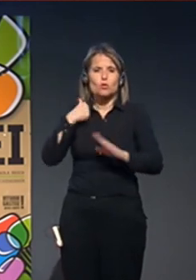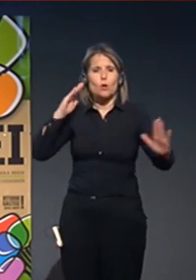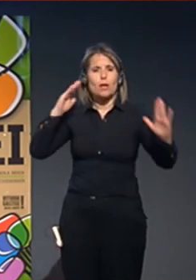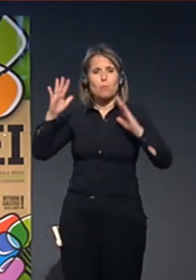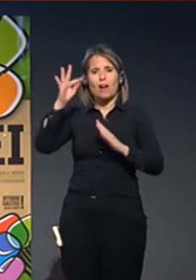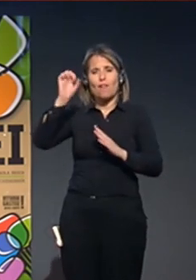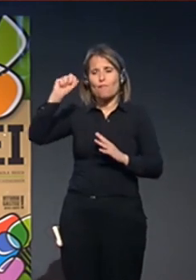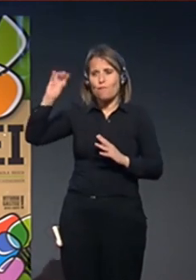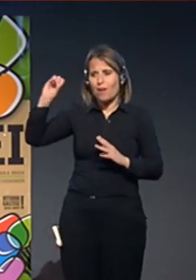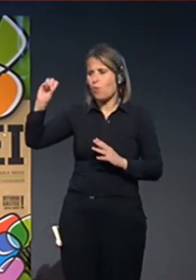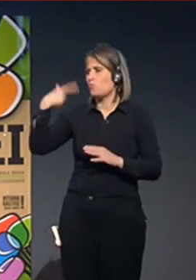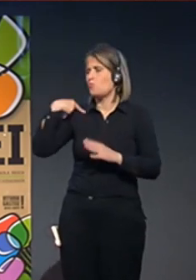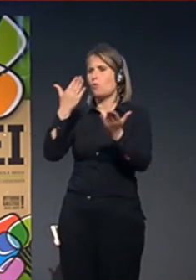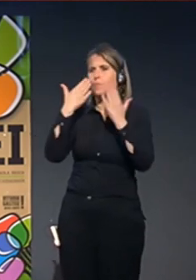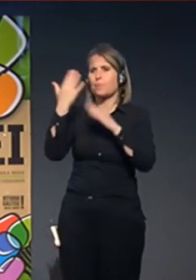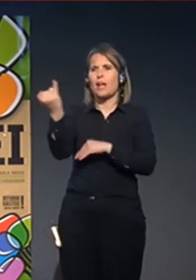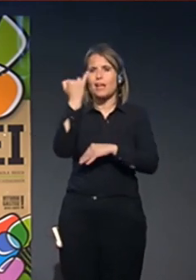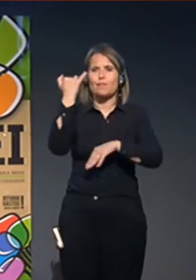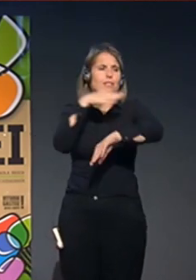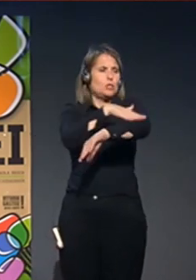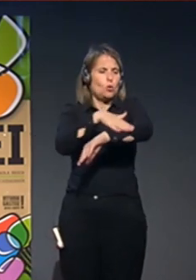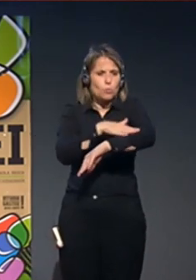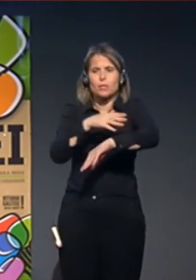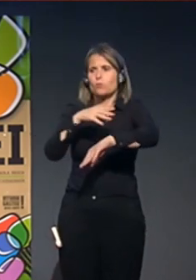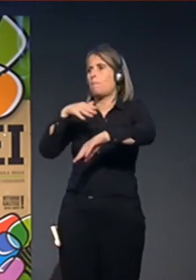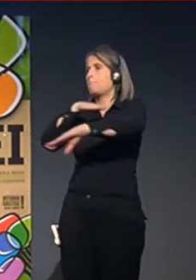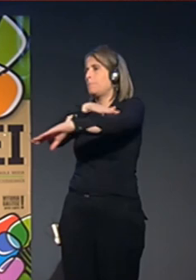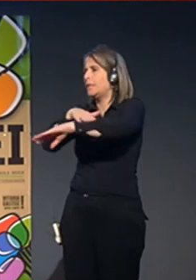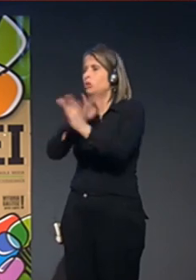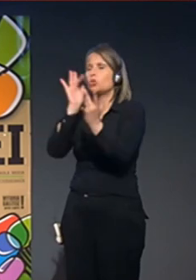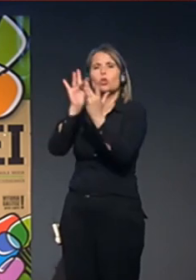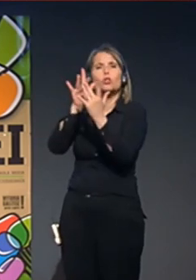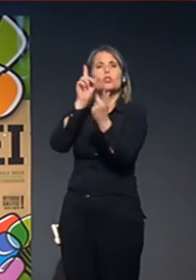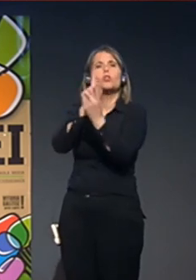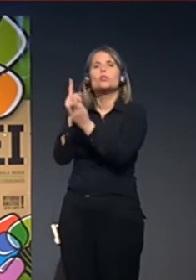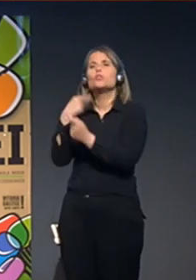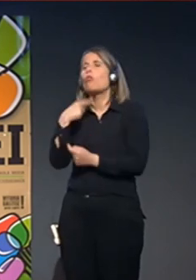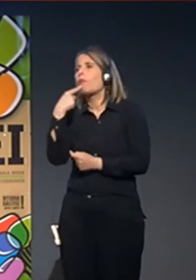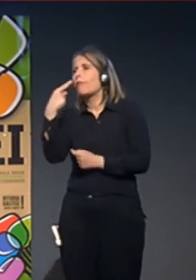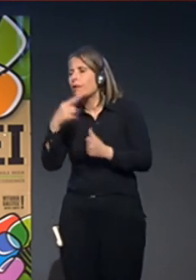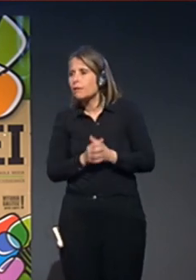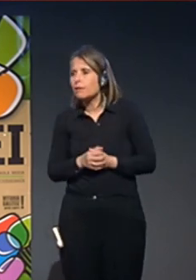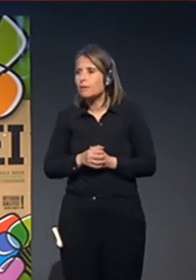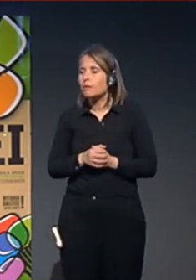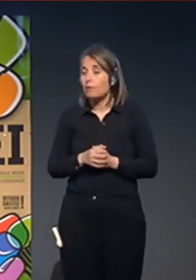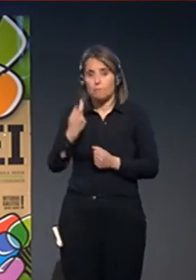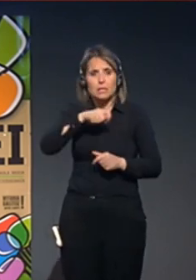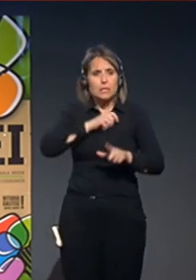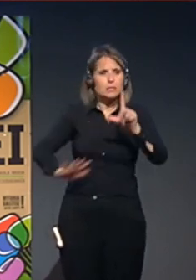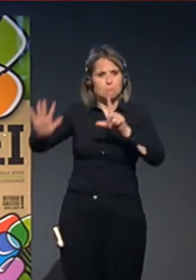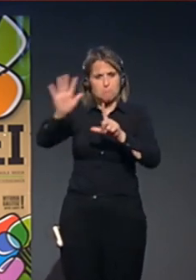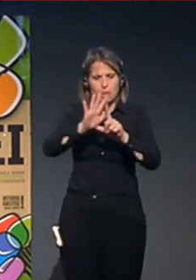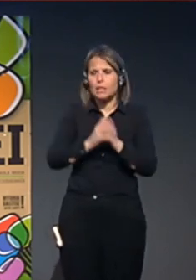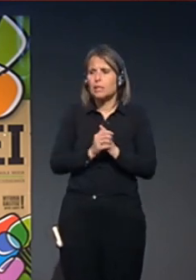FAO he hablado con muchos jefes de gobierno con muchos ministros y y cuando le les decía Incluso en España en algún